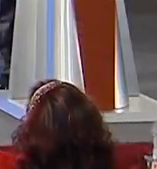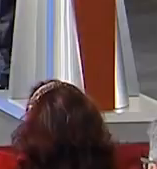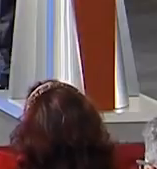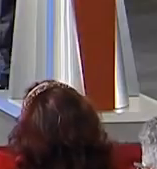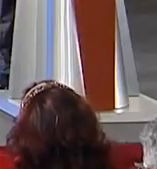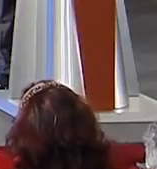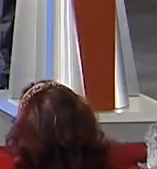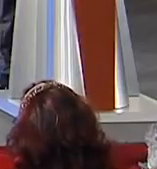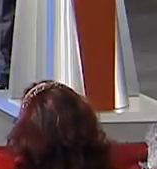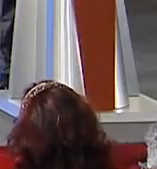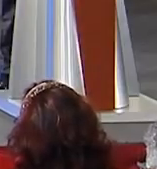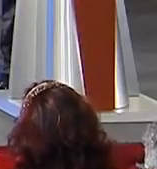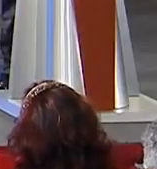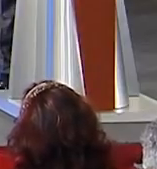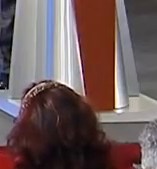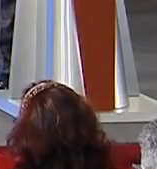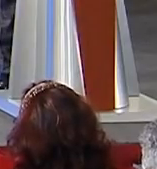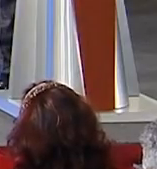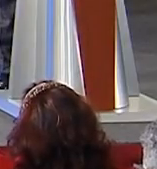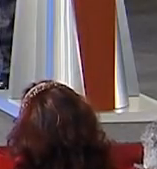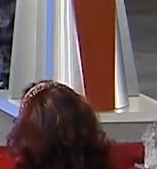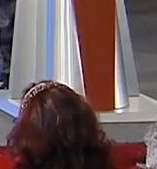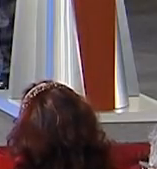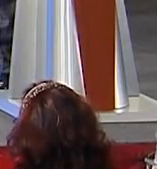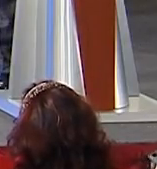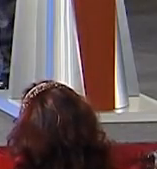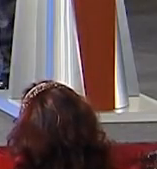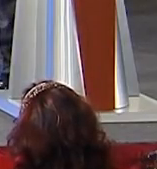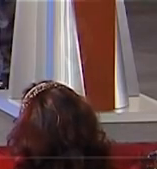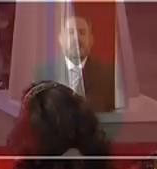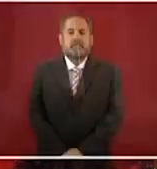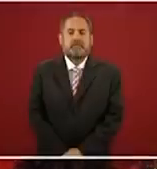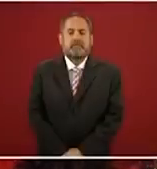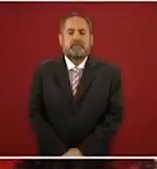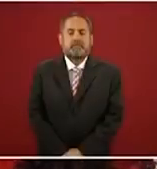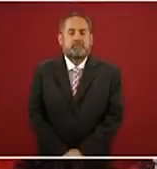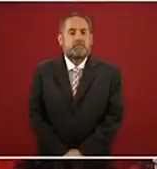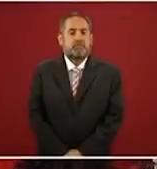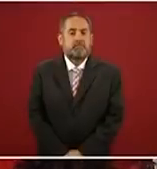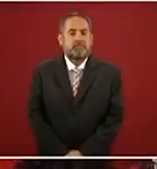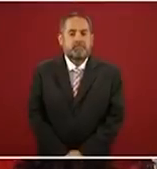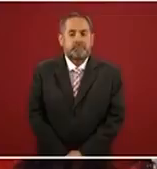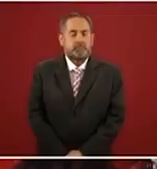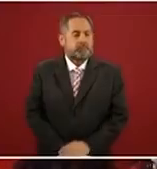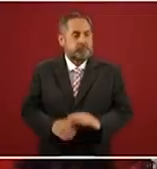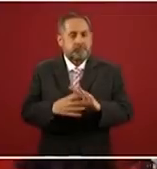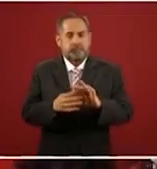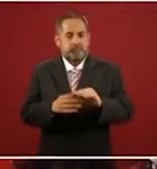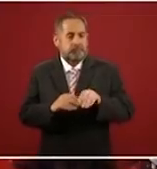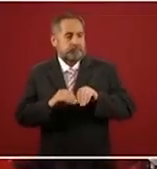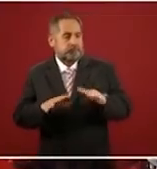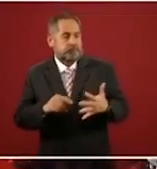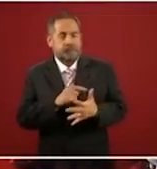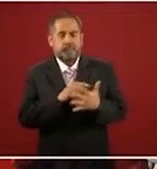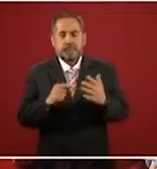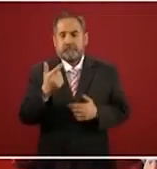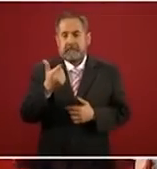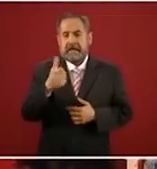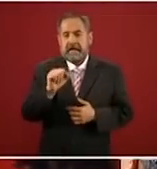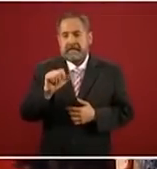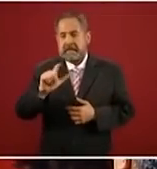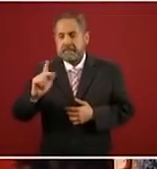una baja en los precios promedio sin más significativa en algunos sistemas de distribución de gas lp